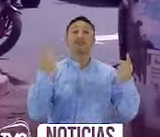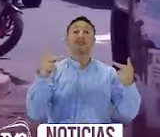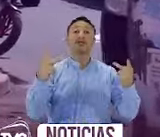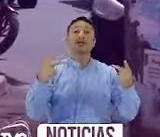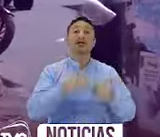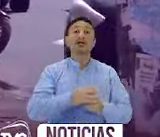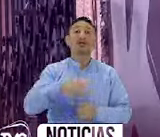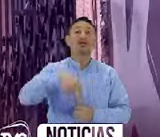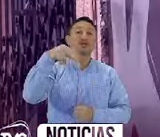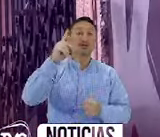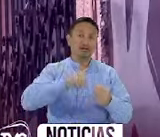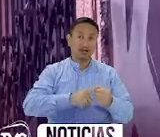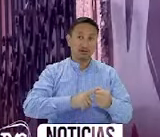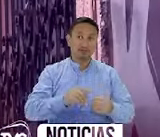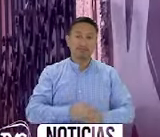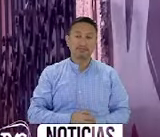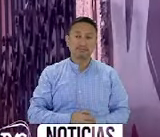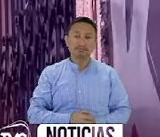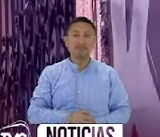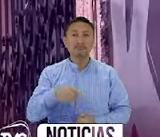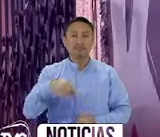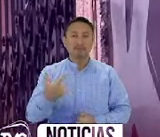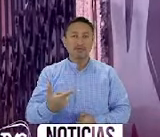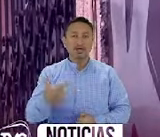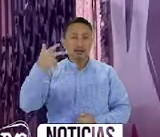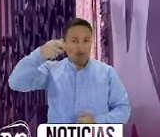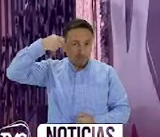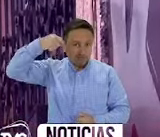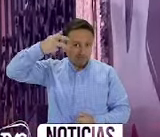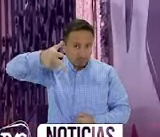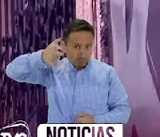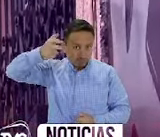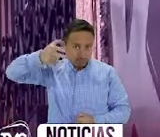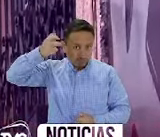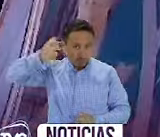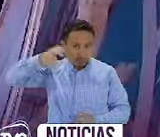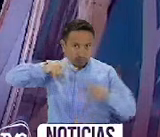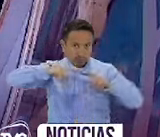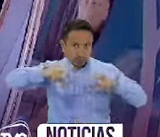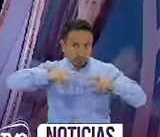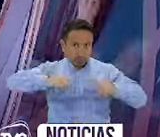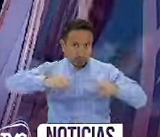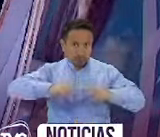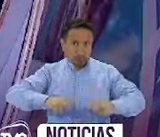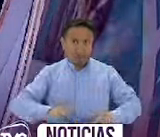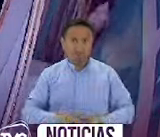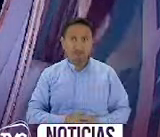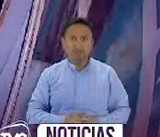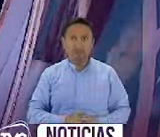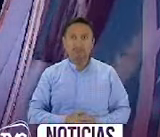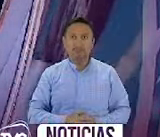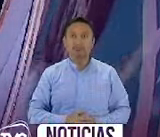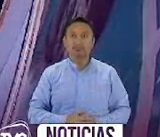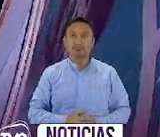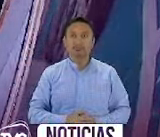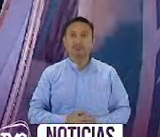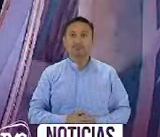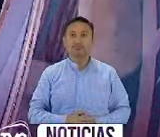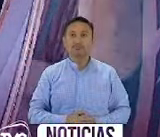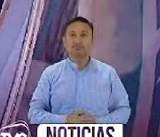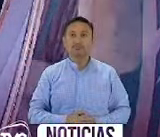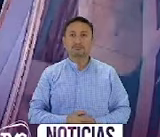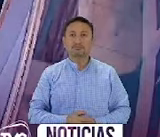Quito. Hicieron la explotación de las cámaras para dar con esta banda, que no es la única, que opera bajo esta misma modalidad, señalan